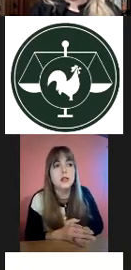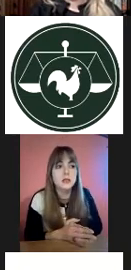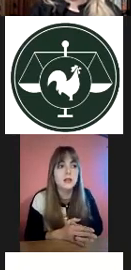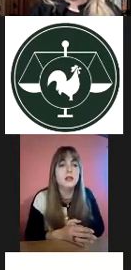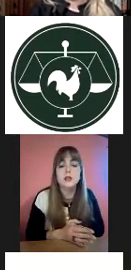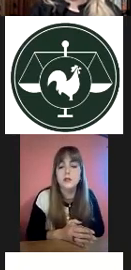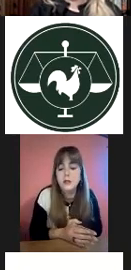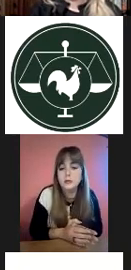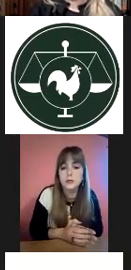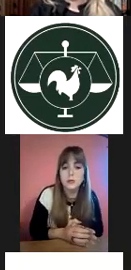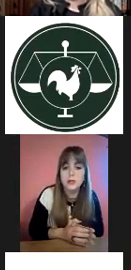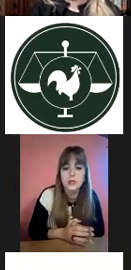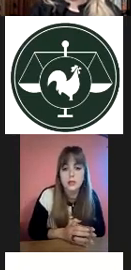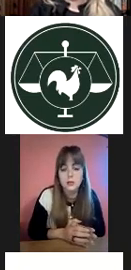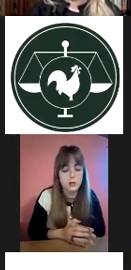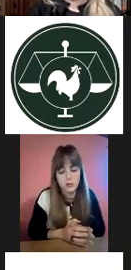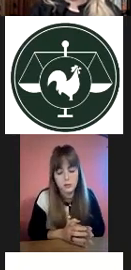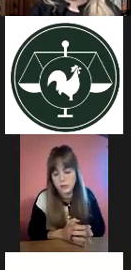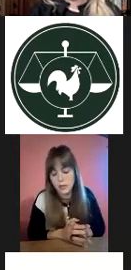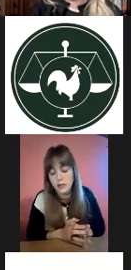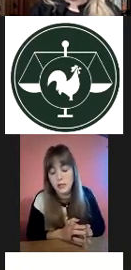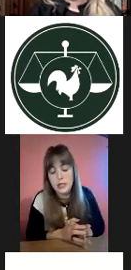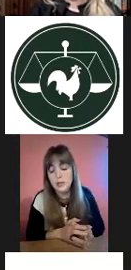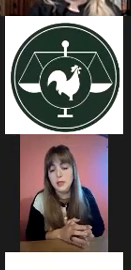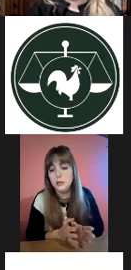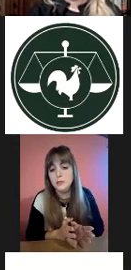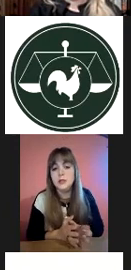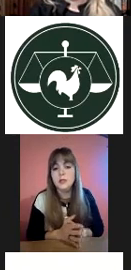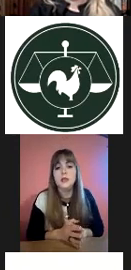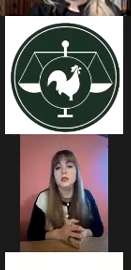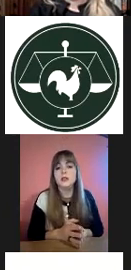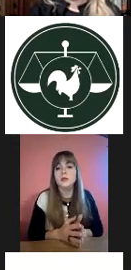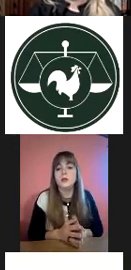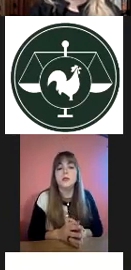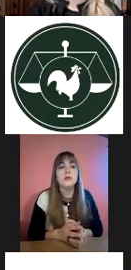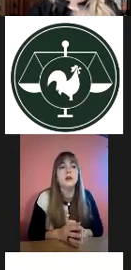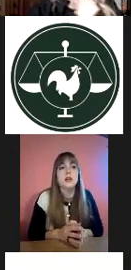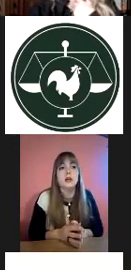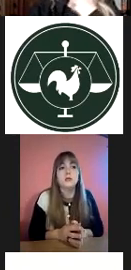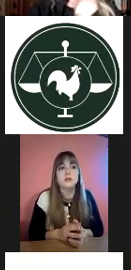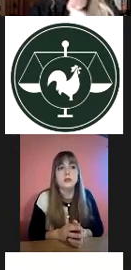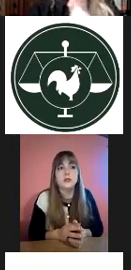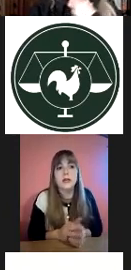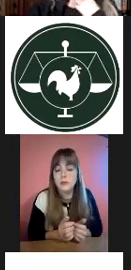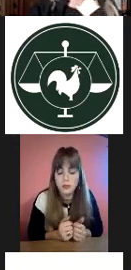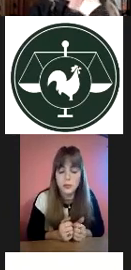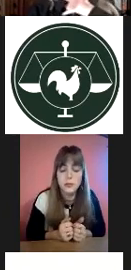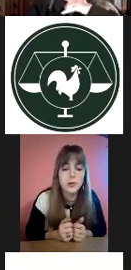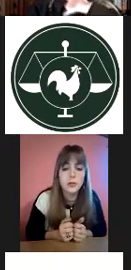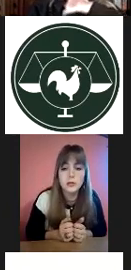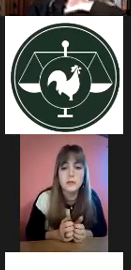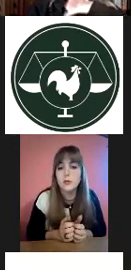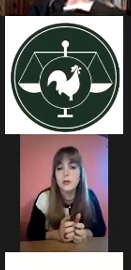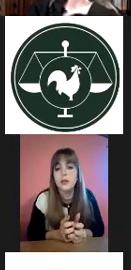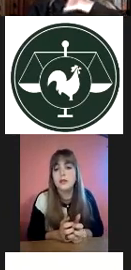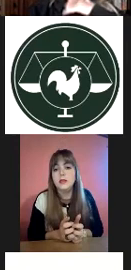saben y acceden y modifican su conducta, y bueno, hay otras personas directamente no. Entonces, bueno, no hay, para mí, por lo menos no hay